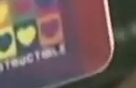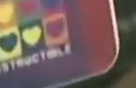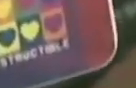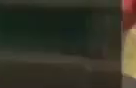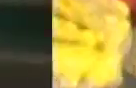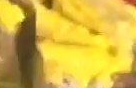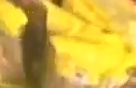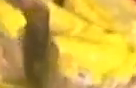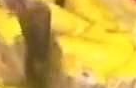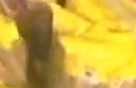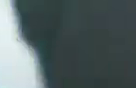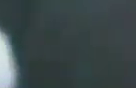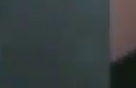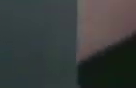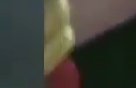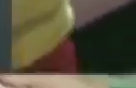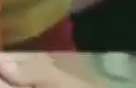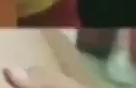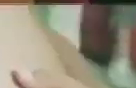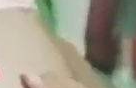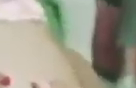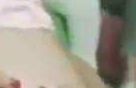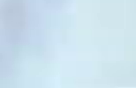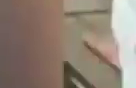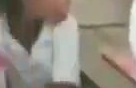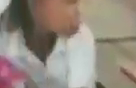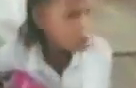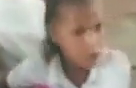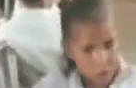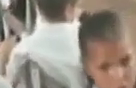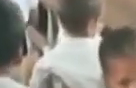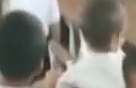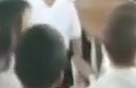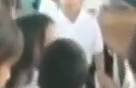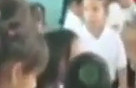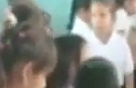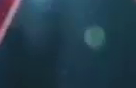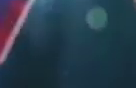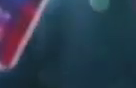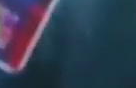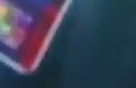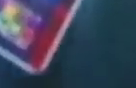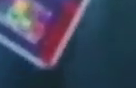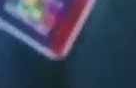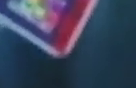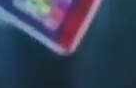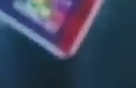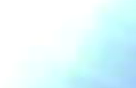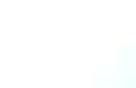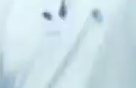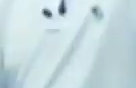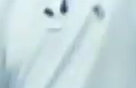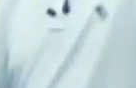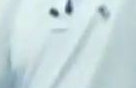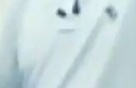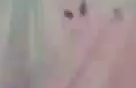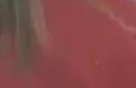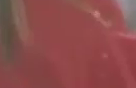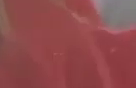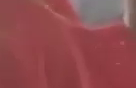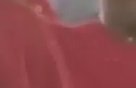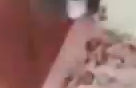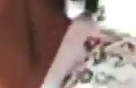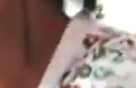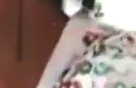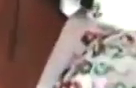Venezuela es el primer país que integra todos los programas sociales en una tarjeta con el código QR. Y el